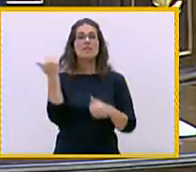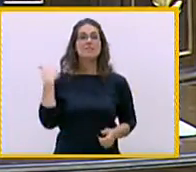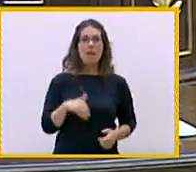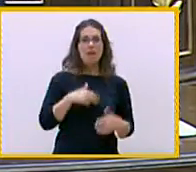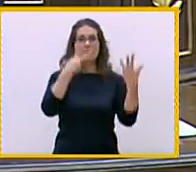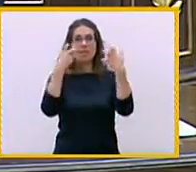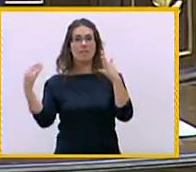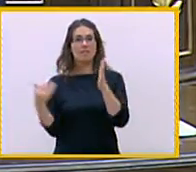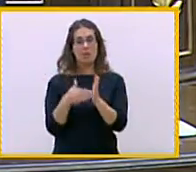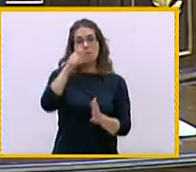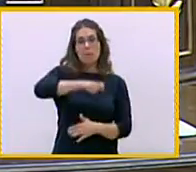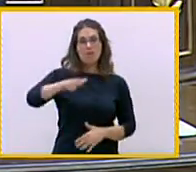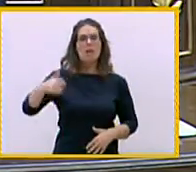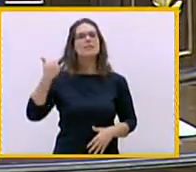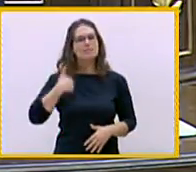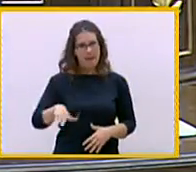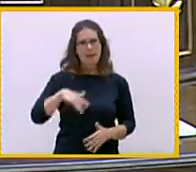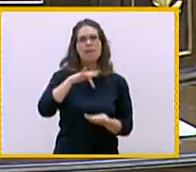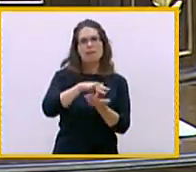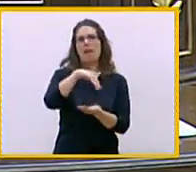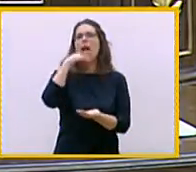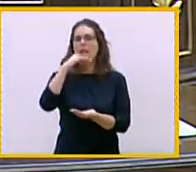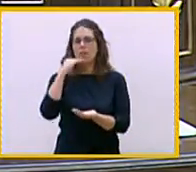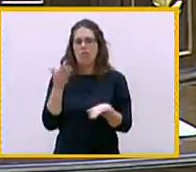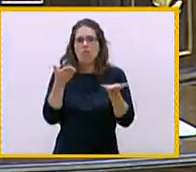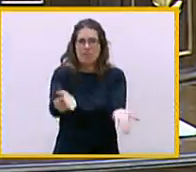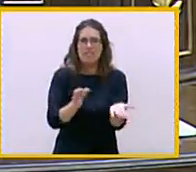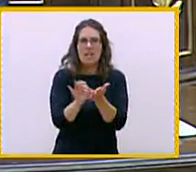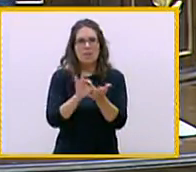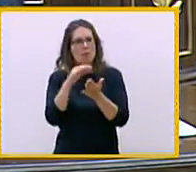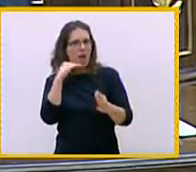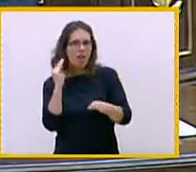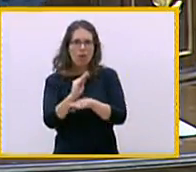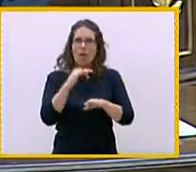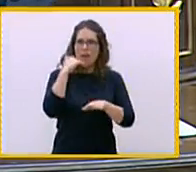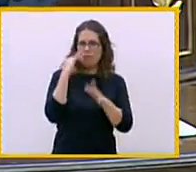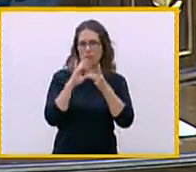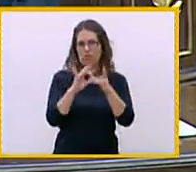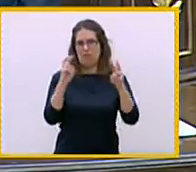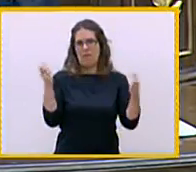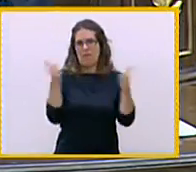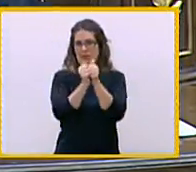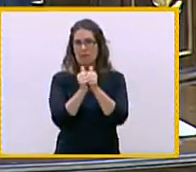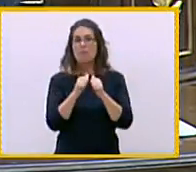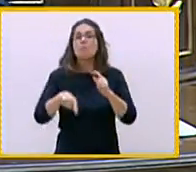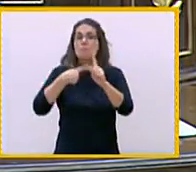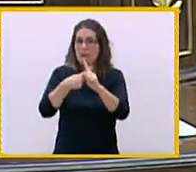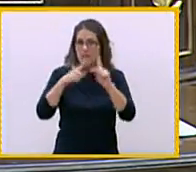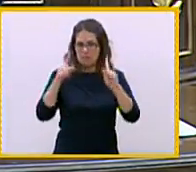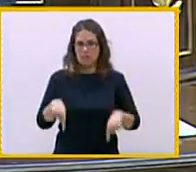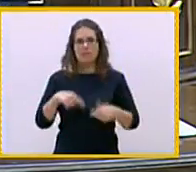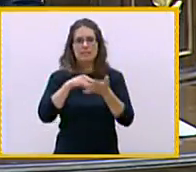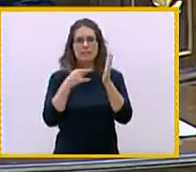personas reciben ya algún tipo de prestación. Además, el sistema de dependencia ha